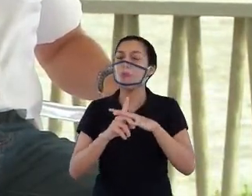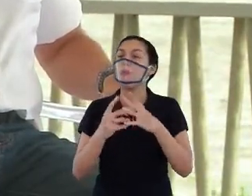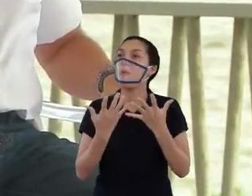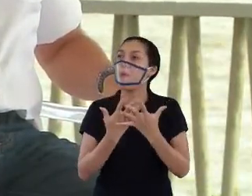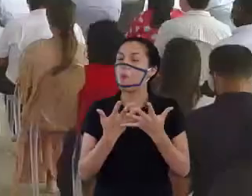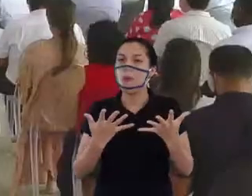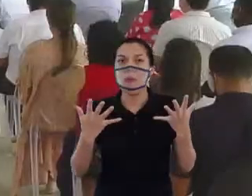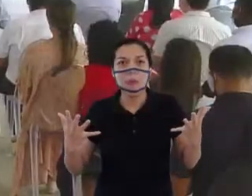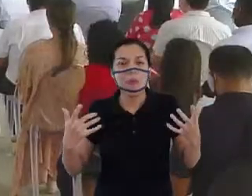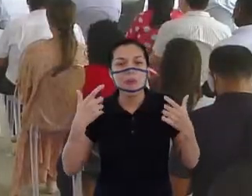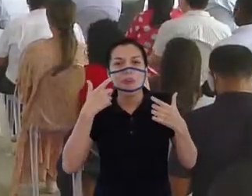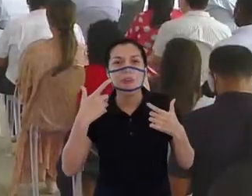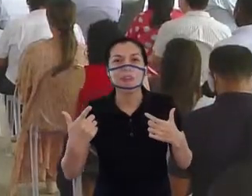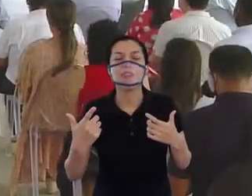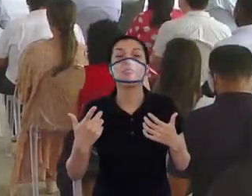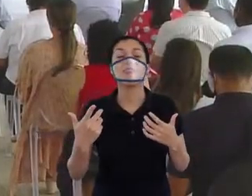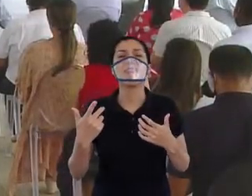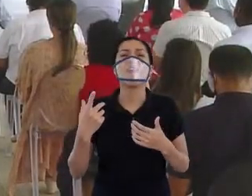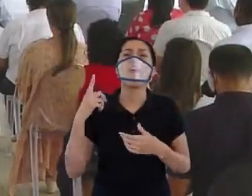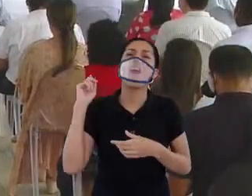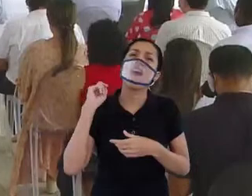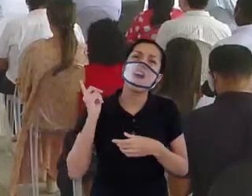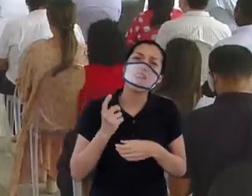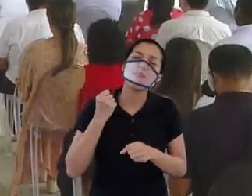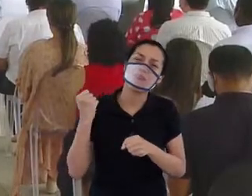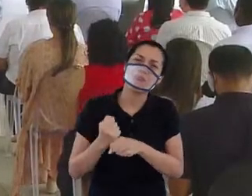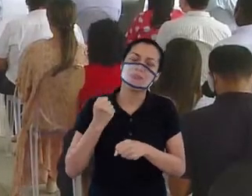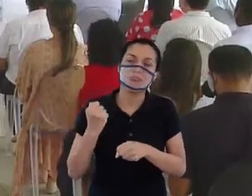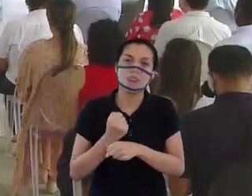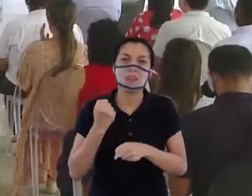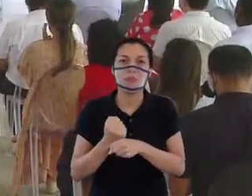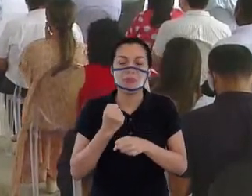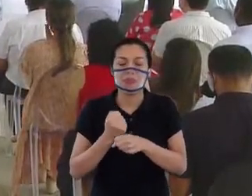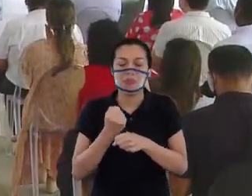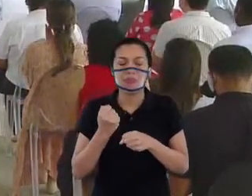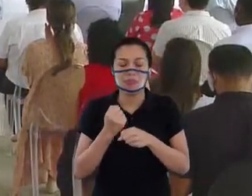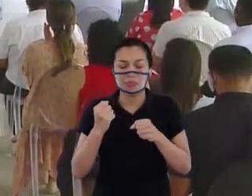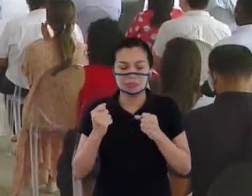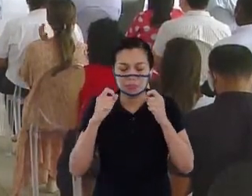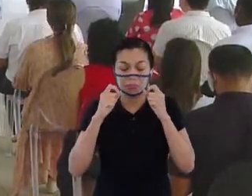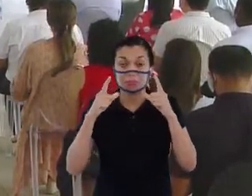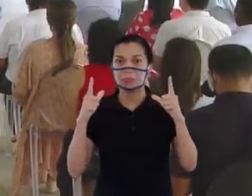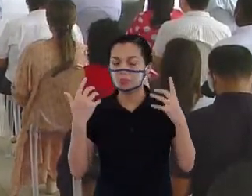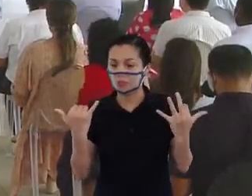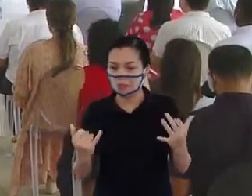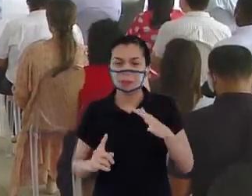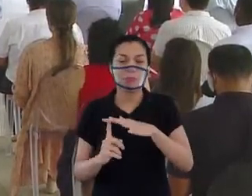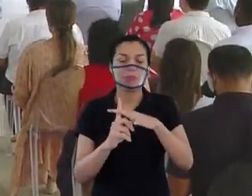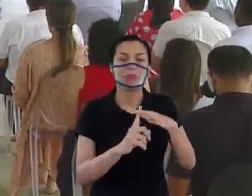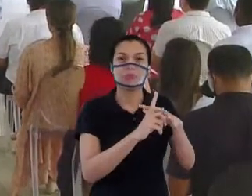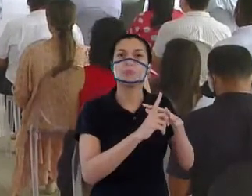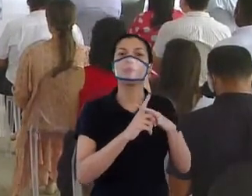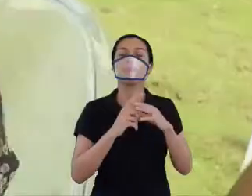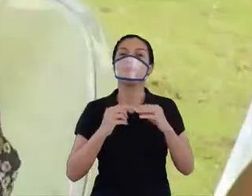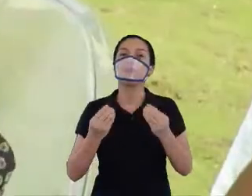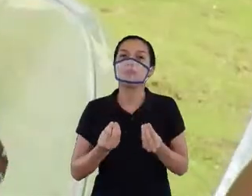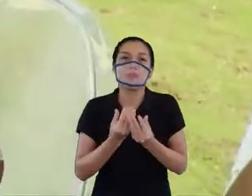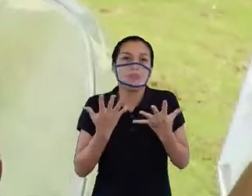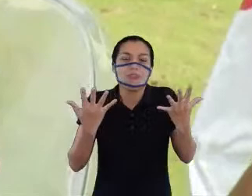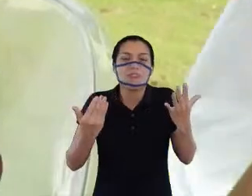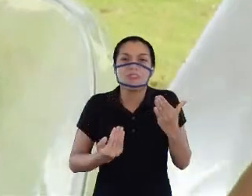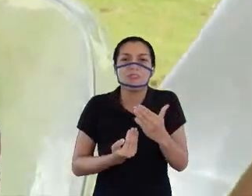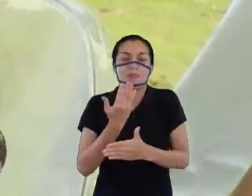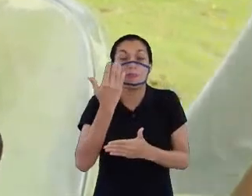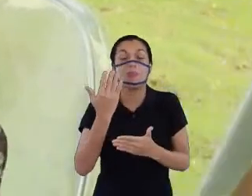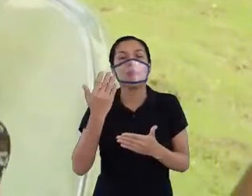vemos que en Barranquilla se ha consolidado como una ciudad o como un destino por excelencia de